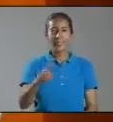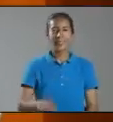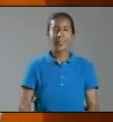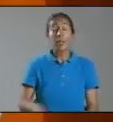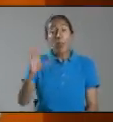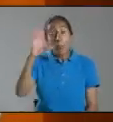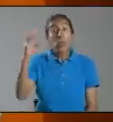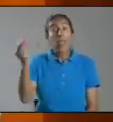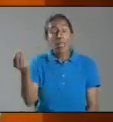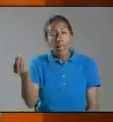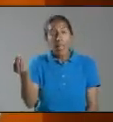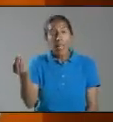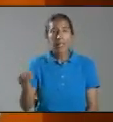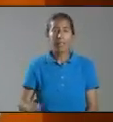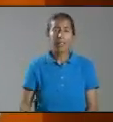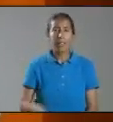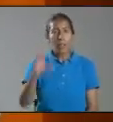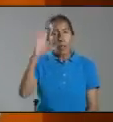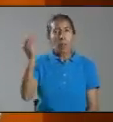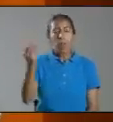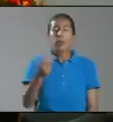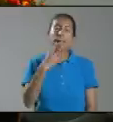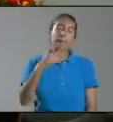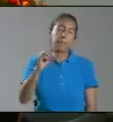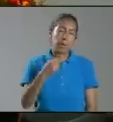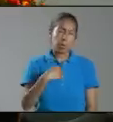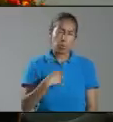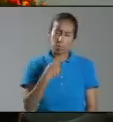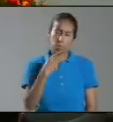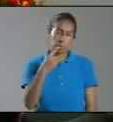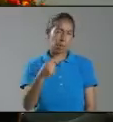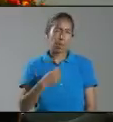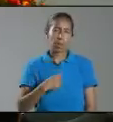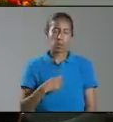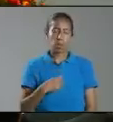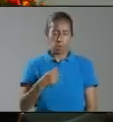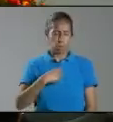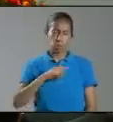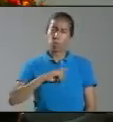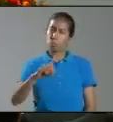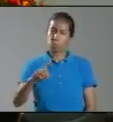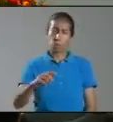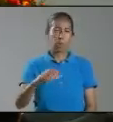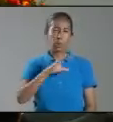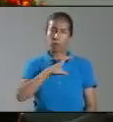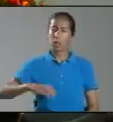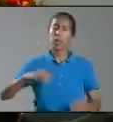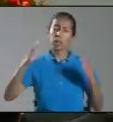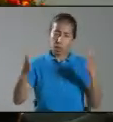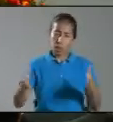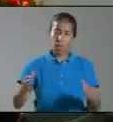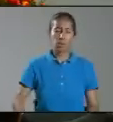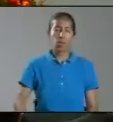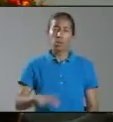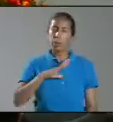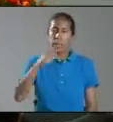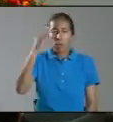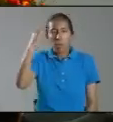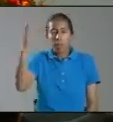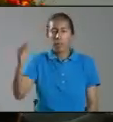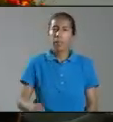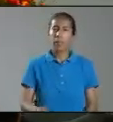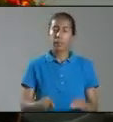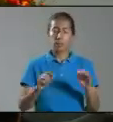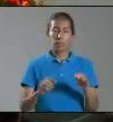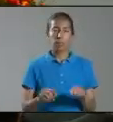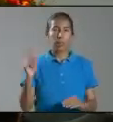¿Por qué? Porque, hermano, dije, oh, no, hombre, ¿qué? Pero si yo soy cristiano, tengo que saber más o menos que son 66 libros y cuáles son.